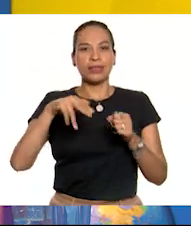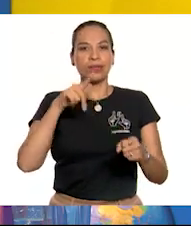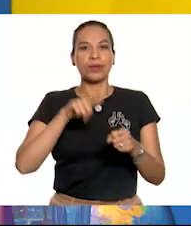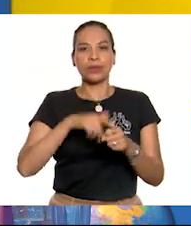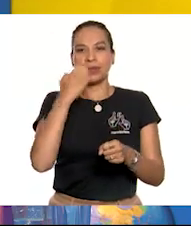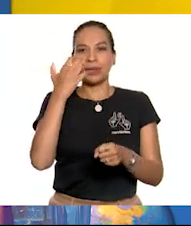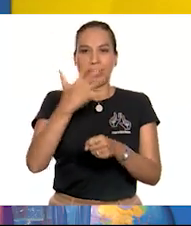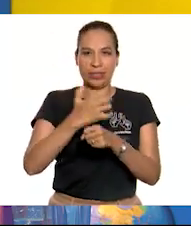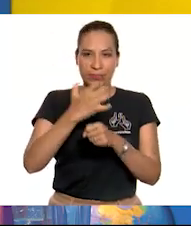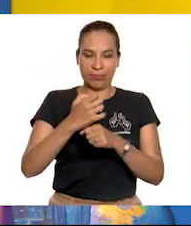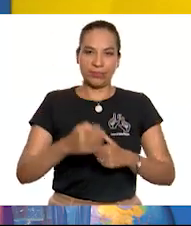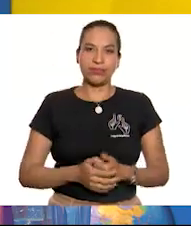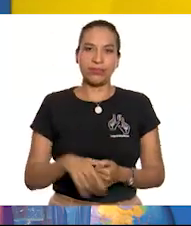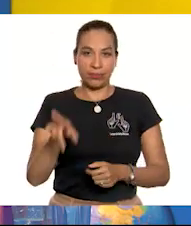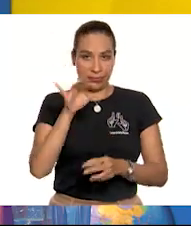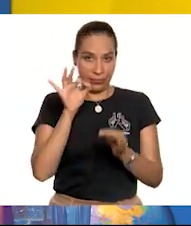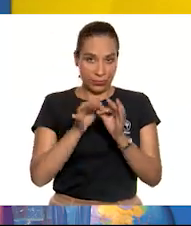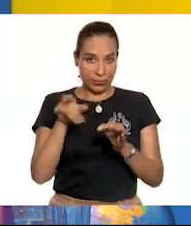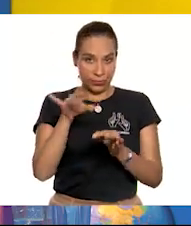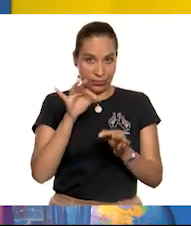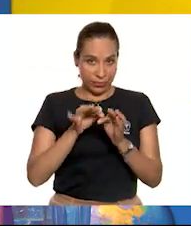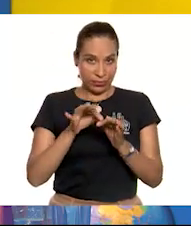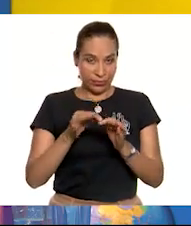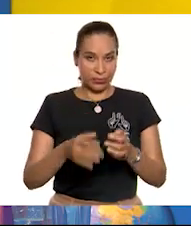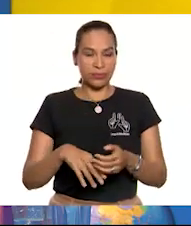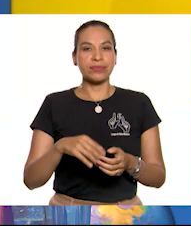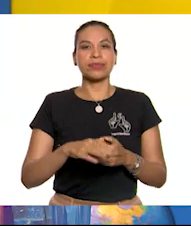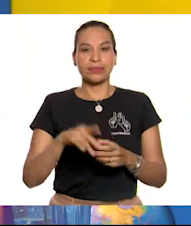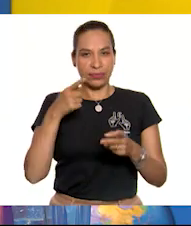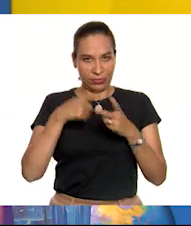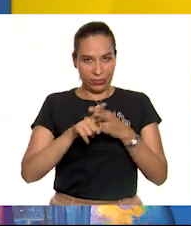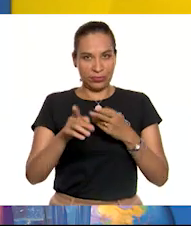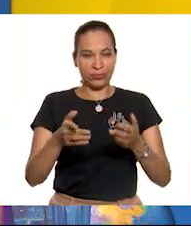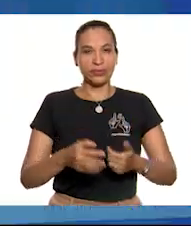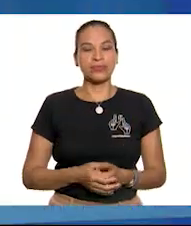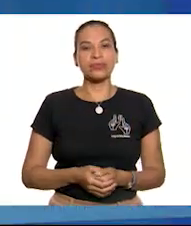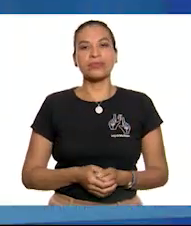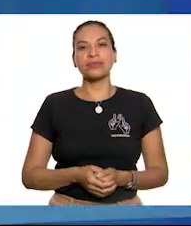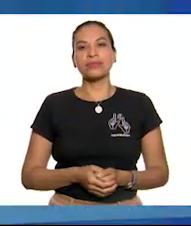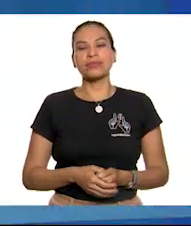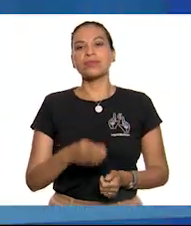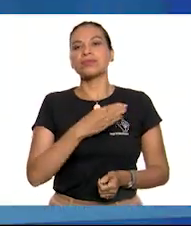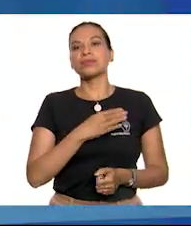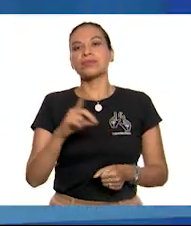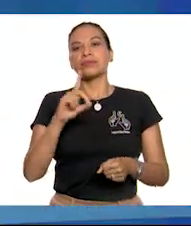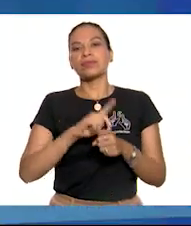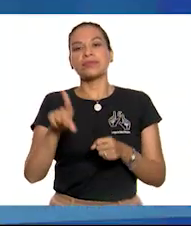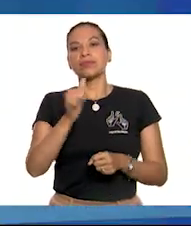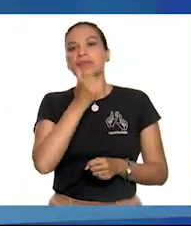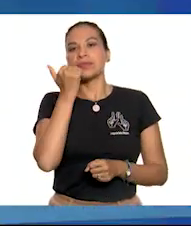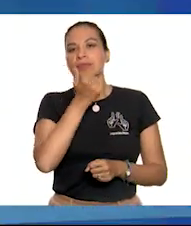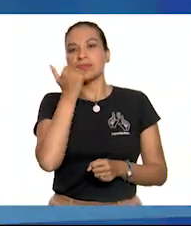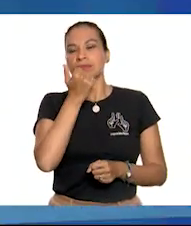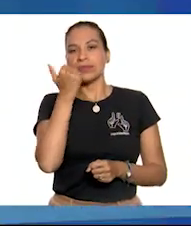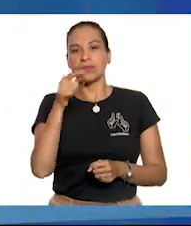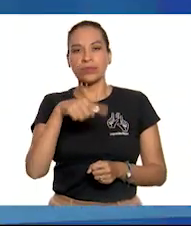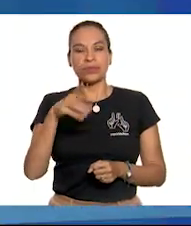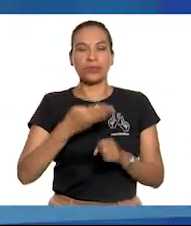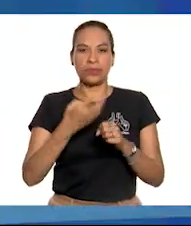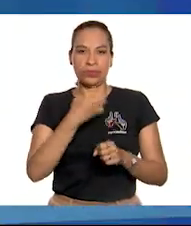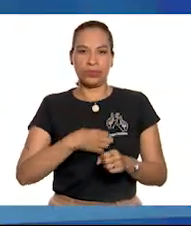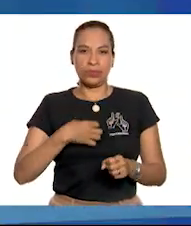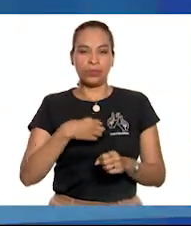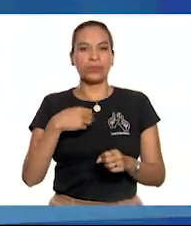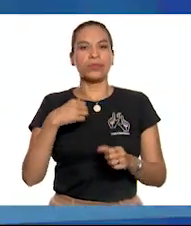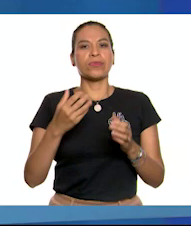naturales de quinto grado. ¿Están listos? ¿Listas? Pues muy comencemos. Listas. Buenos días, alumnas y alumnos. Estoy muy contenta